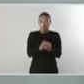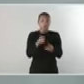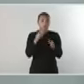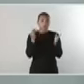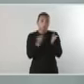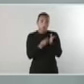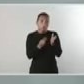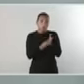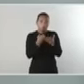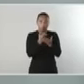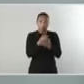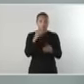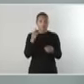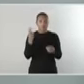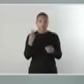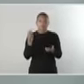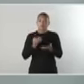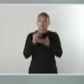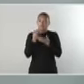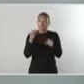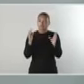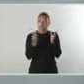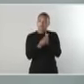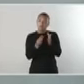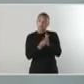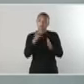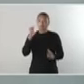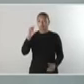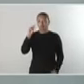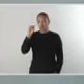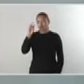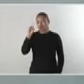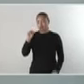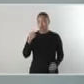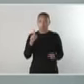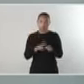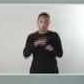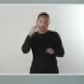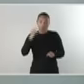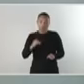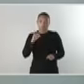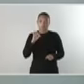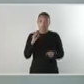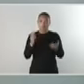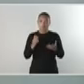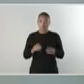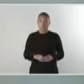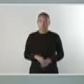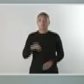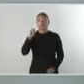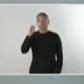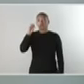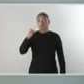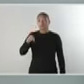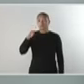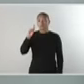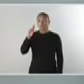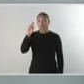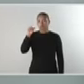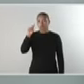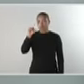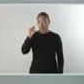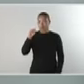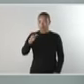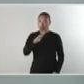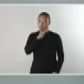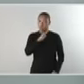de ética que bastante falta que te hacen la impunidad es la madre la corrupción es por eso que